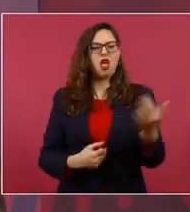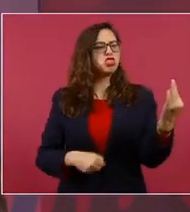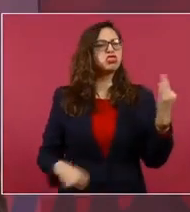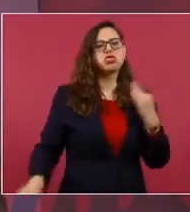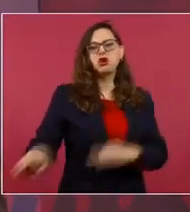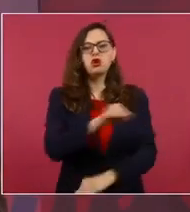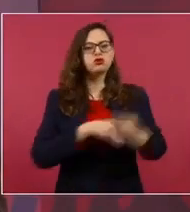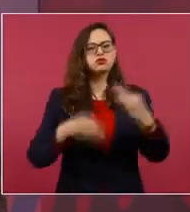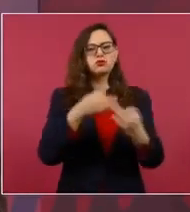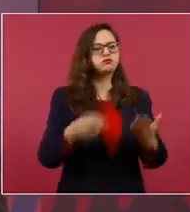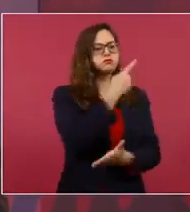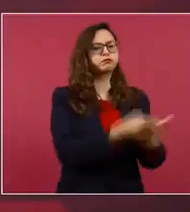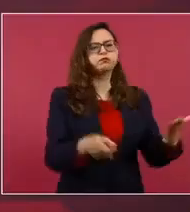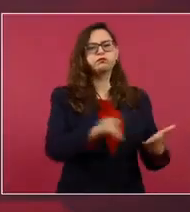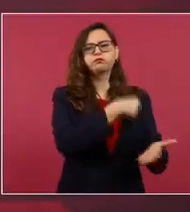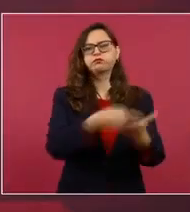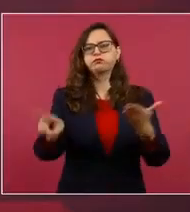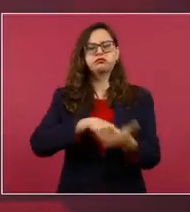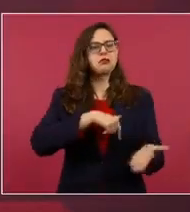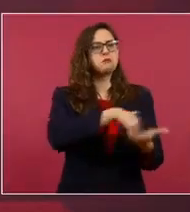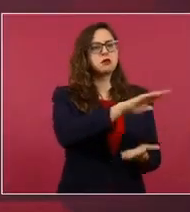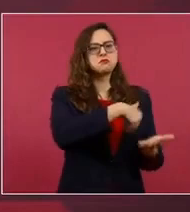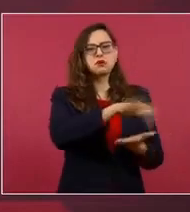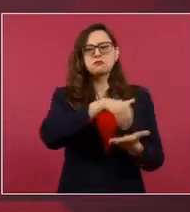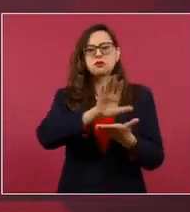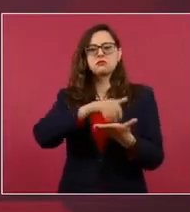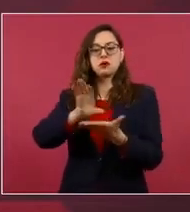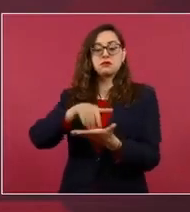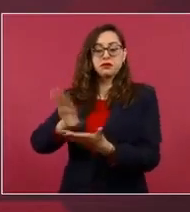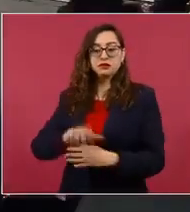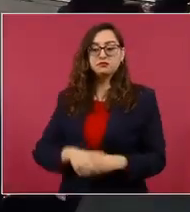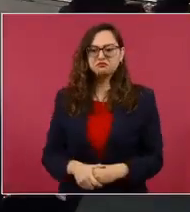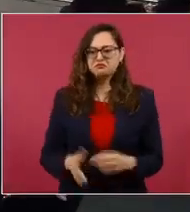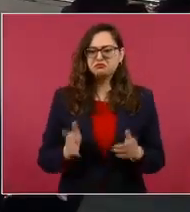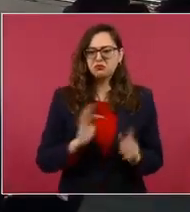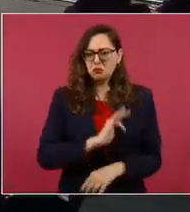con la llamada reforma energética para la explotación petrolera.